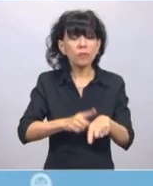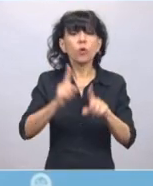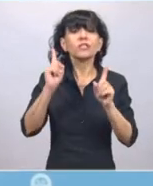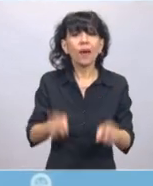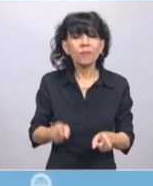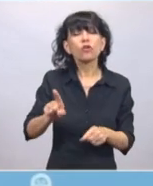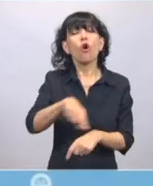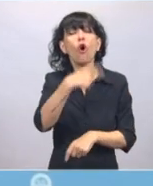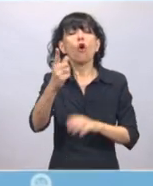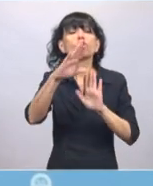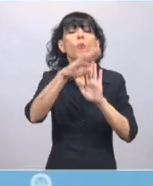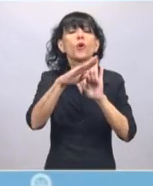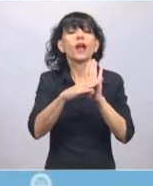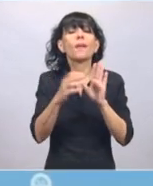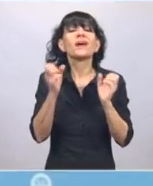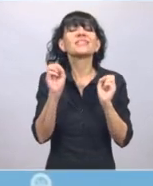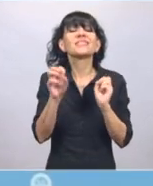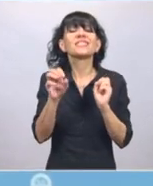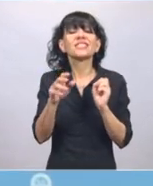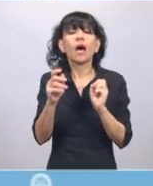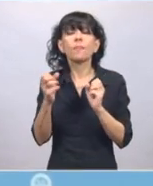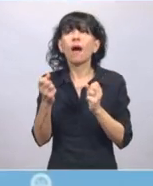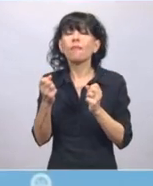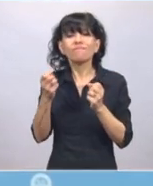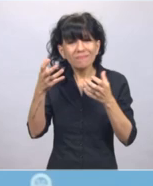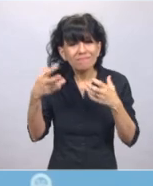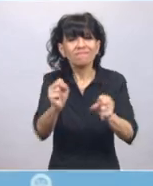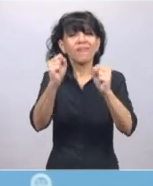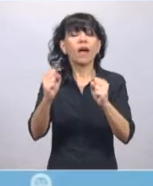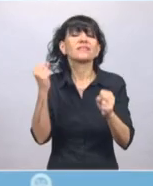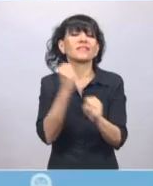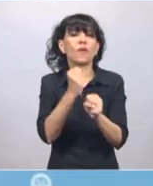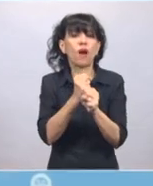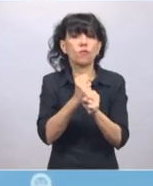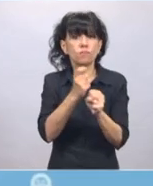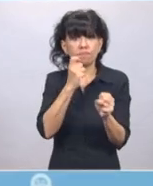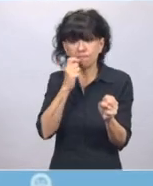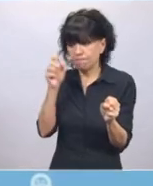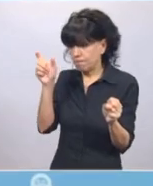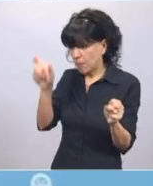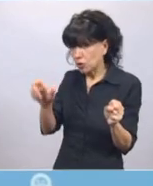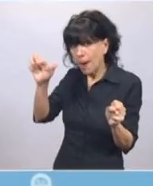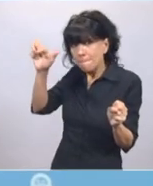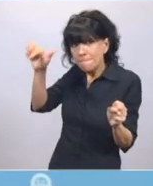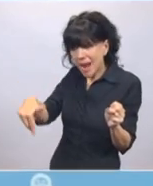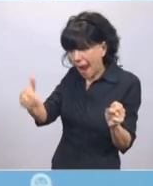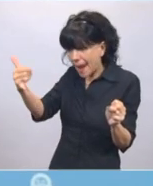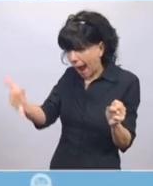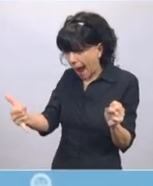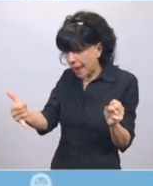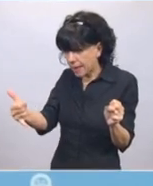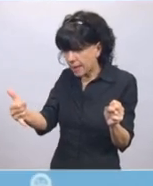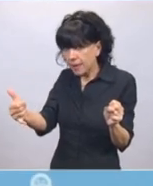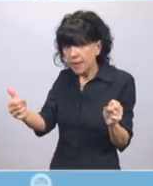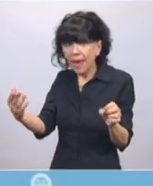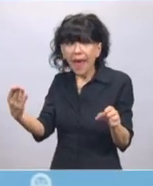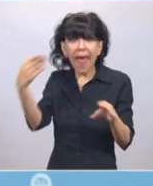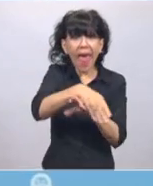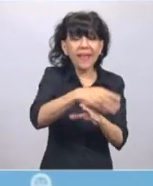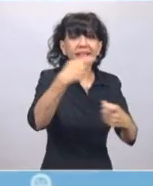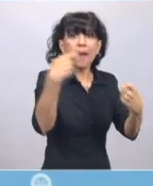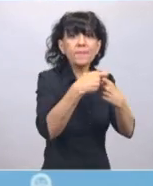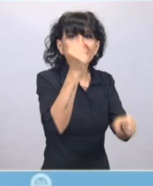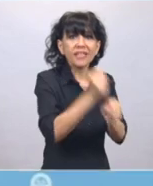empleo aquel que hoy tenga un programa social y pase a trabajar en una empresa va a mantener el